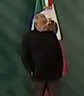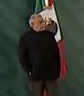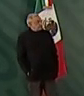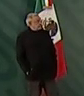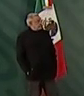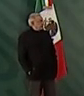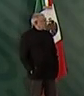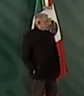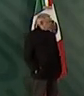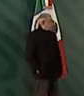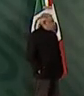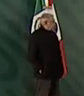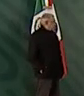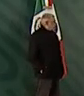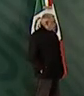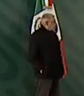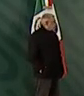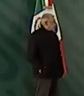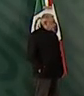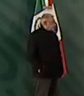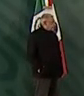seguridad Muchas gracias